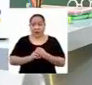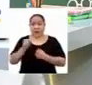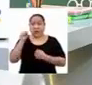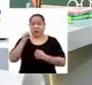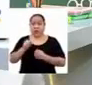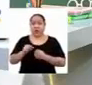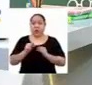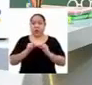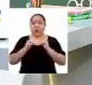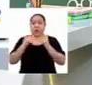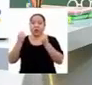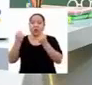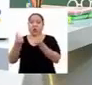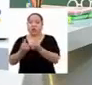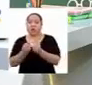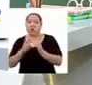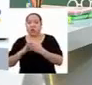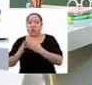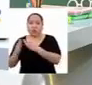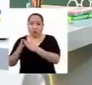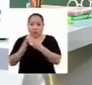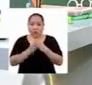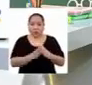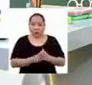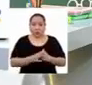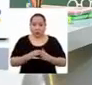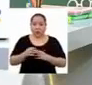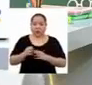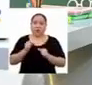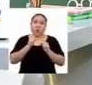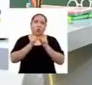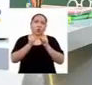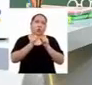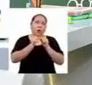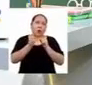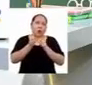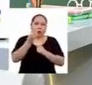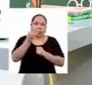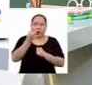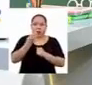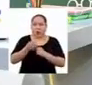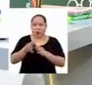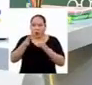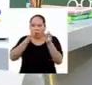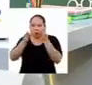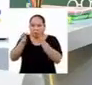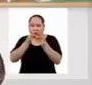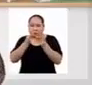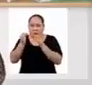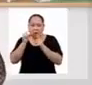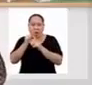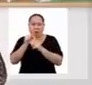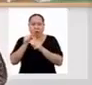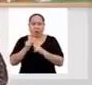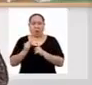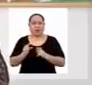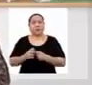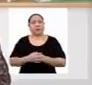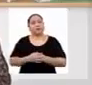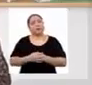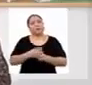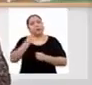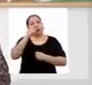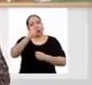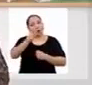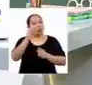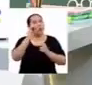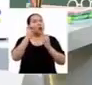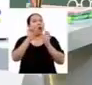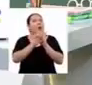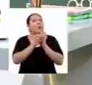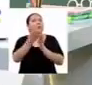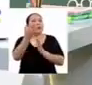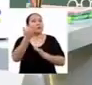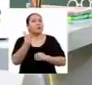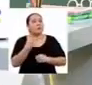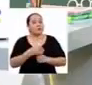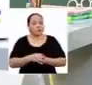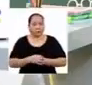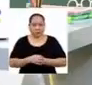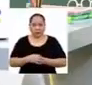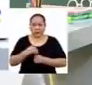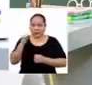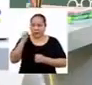una población que puede ser medida, contada o descrita con palabras. ¿Tienes un ejemplo?